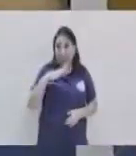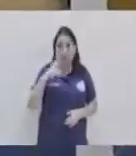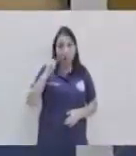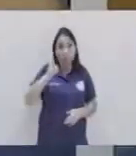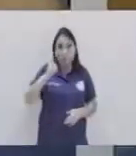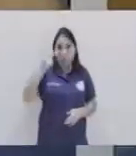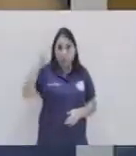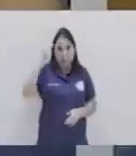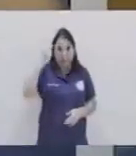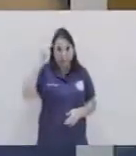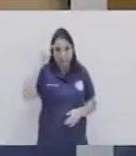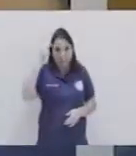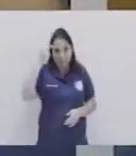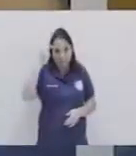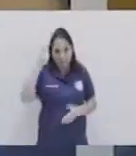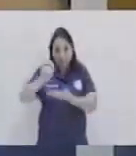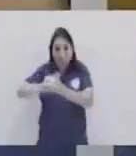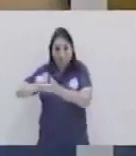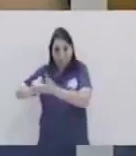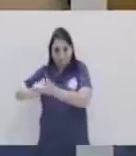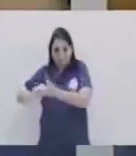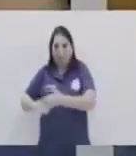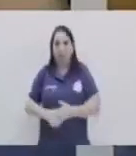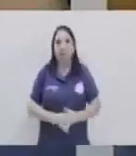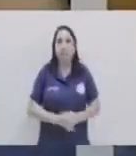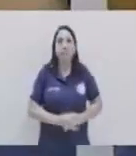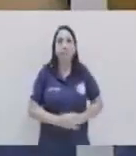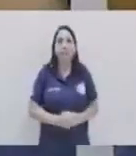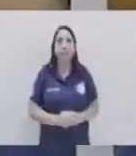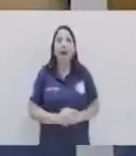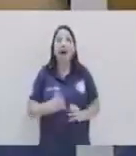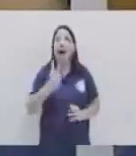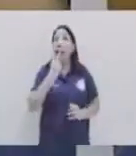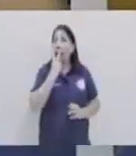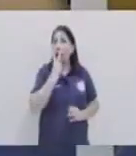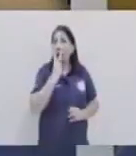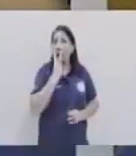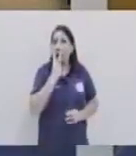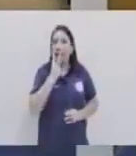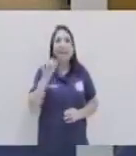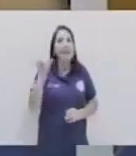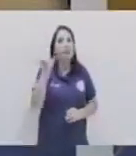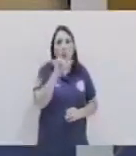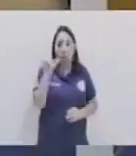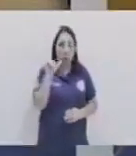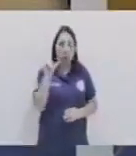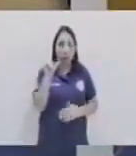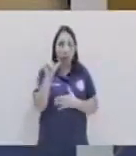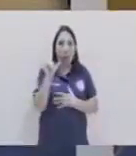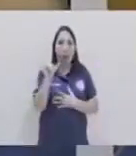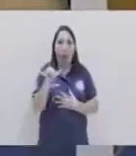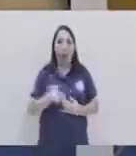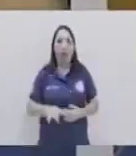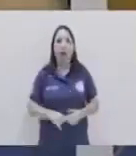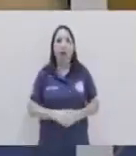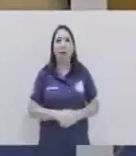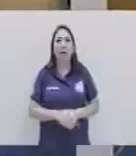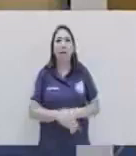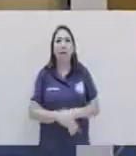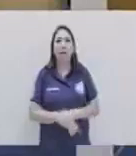tengamos siempre en mente y lo podamos apuntar en nuestros cuadernos. H va a ser igual